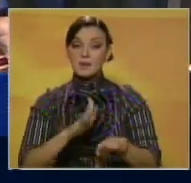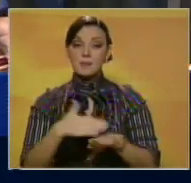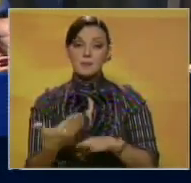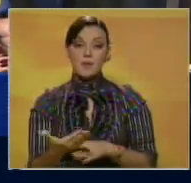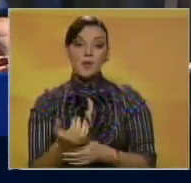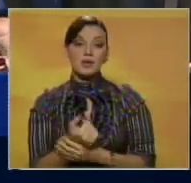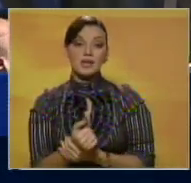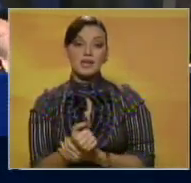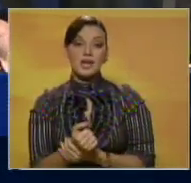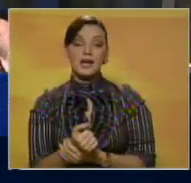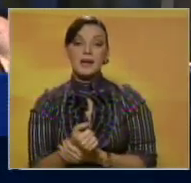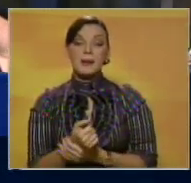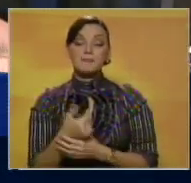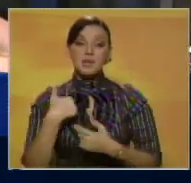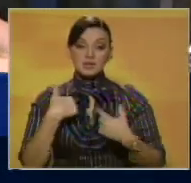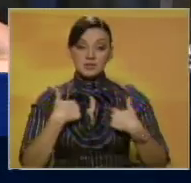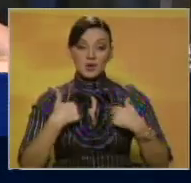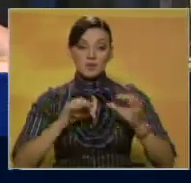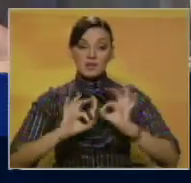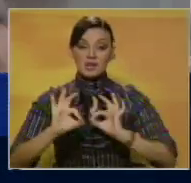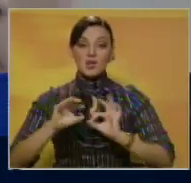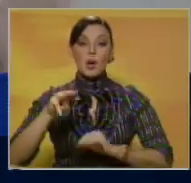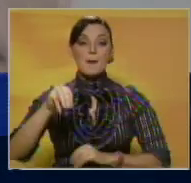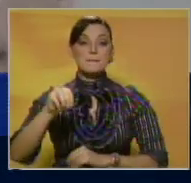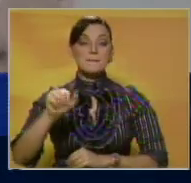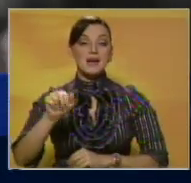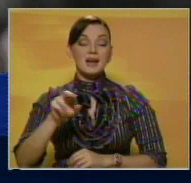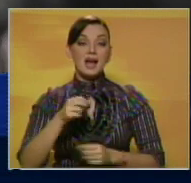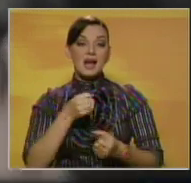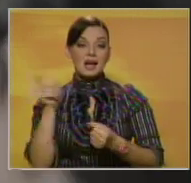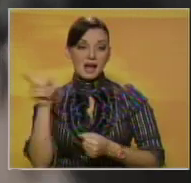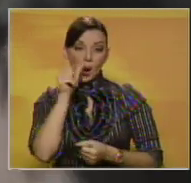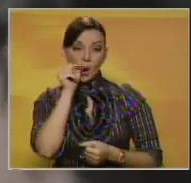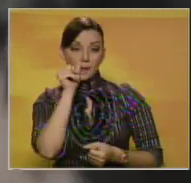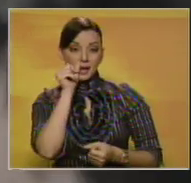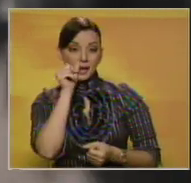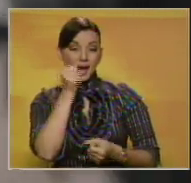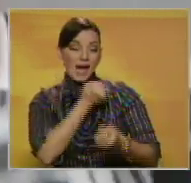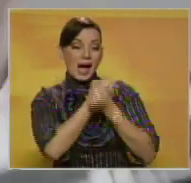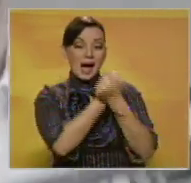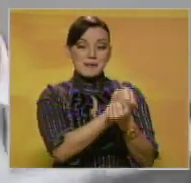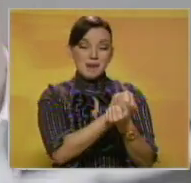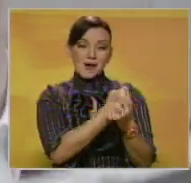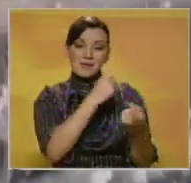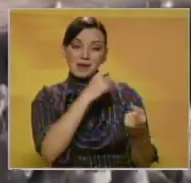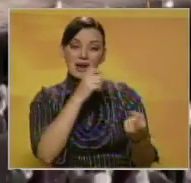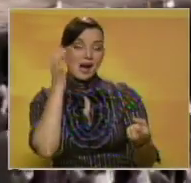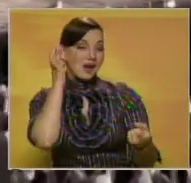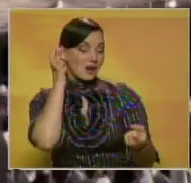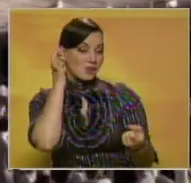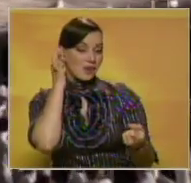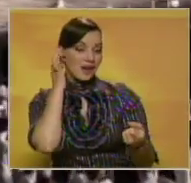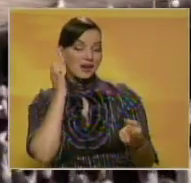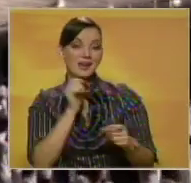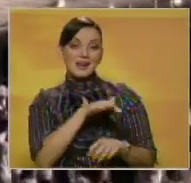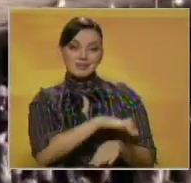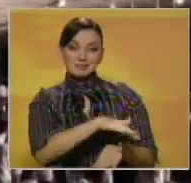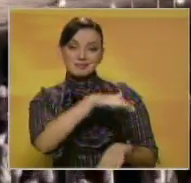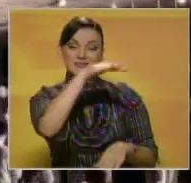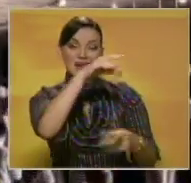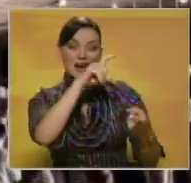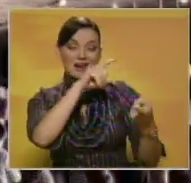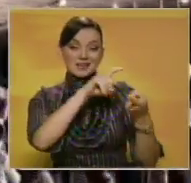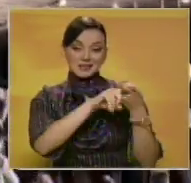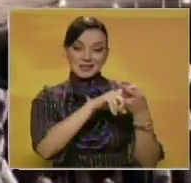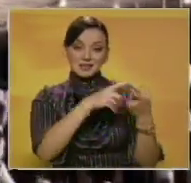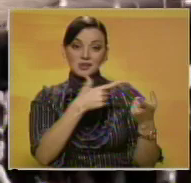tocó encarar este personaje, Mariela Montiel, el gran amor de Felipe Pirela, que pasó vertiginosamente de la niñez a la adultez,